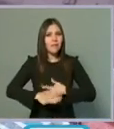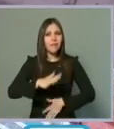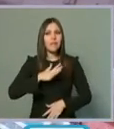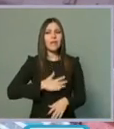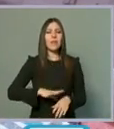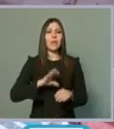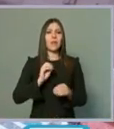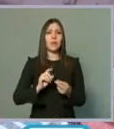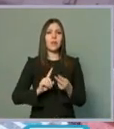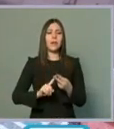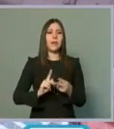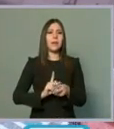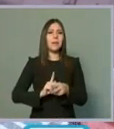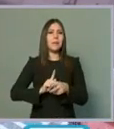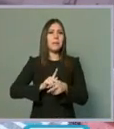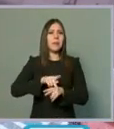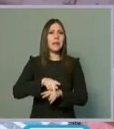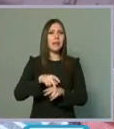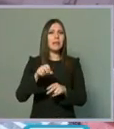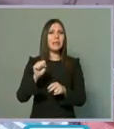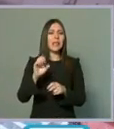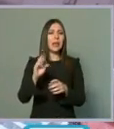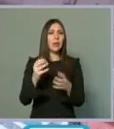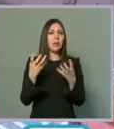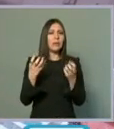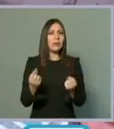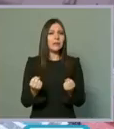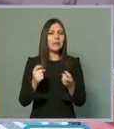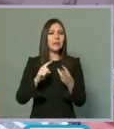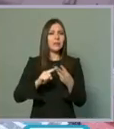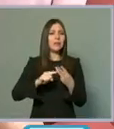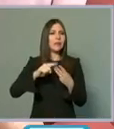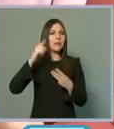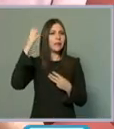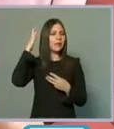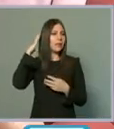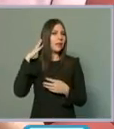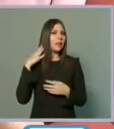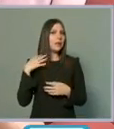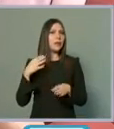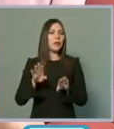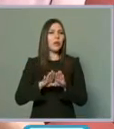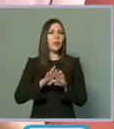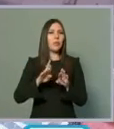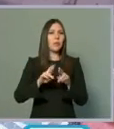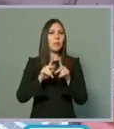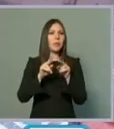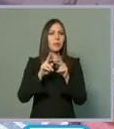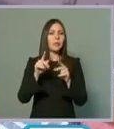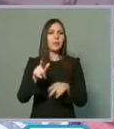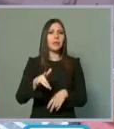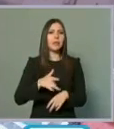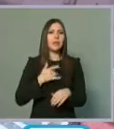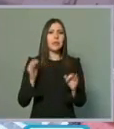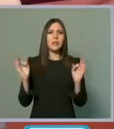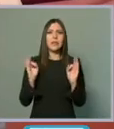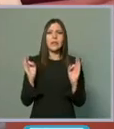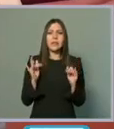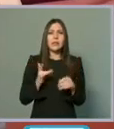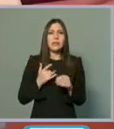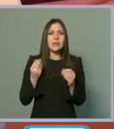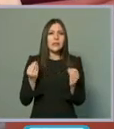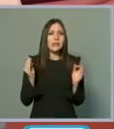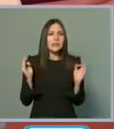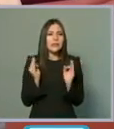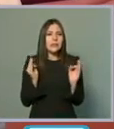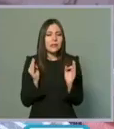piel seca, cabello quebradizo, mucha sensibilidad al frío, etcétera. Y en